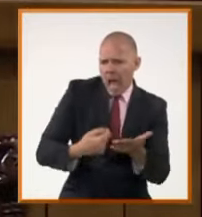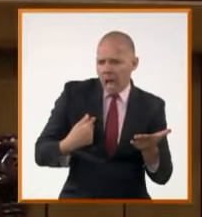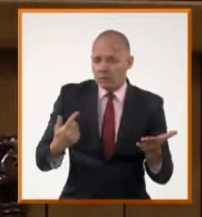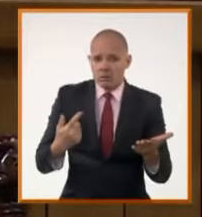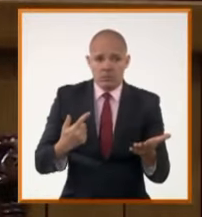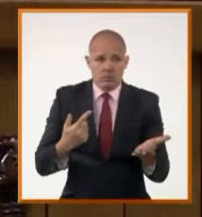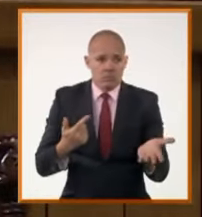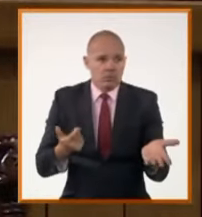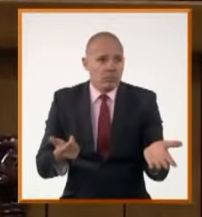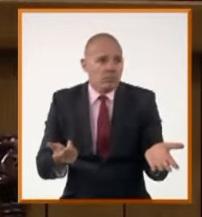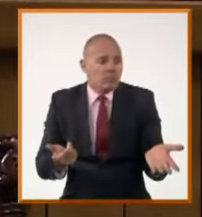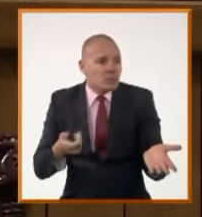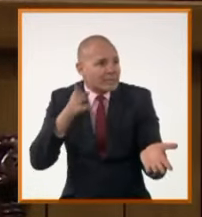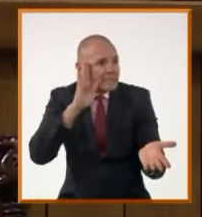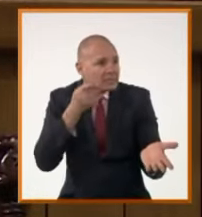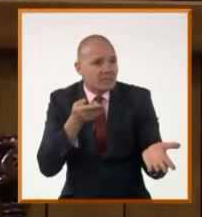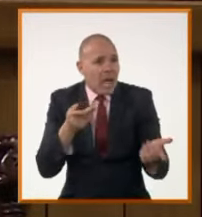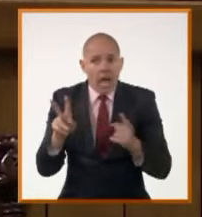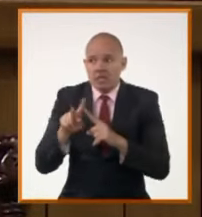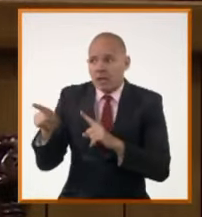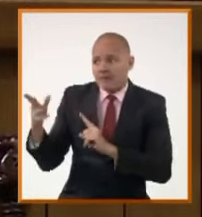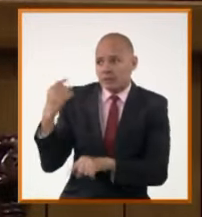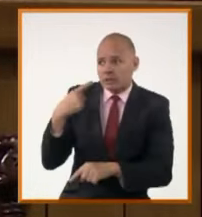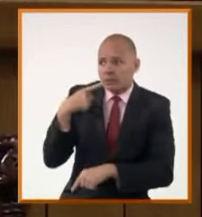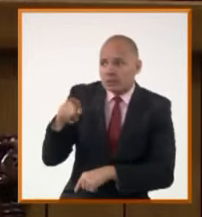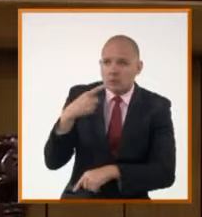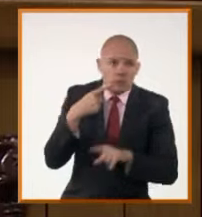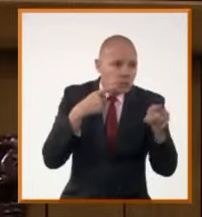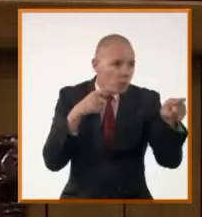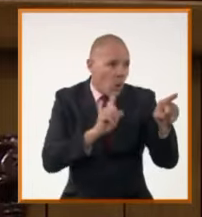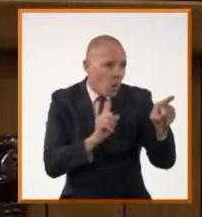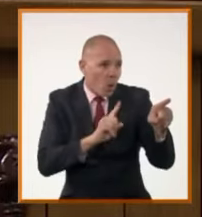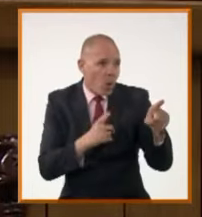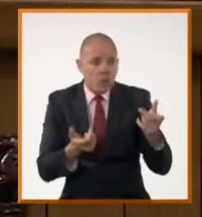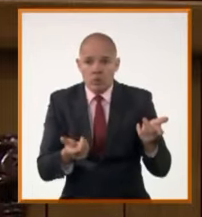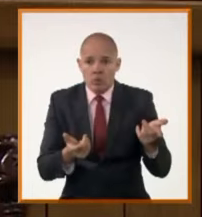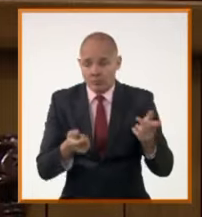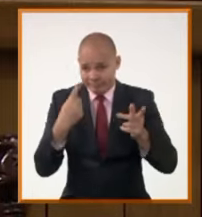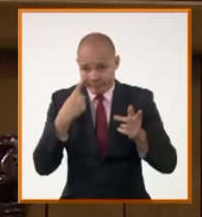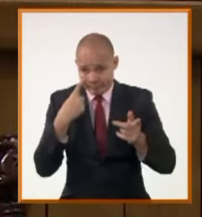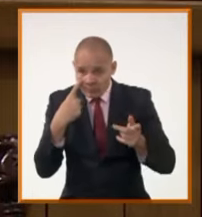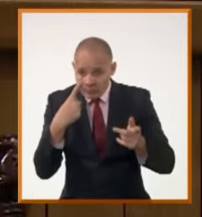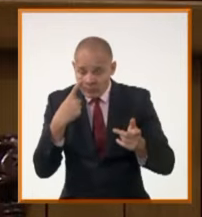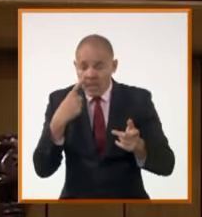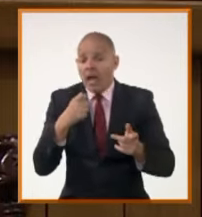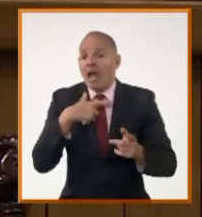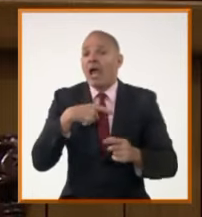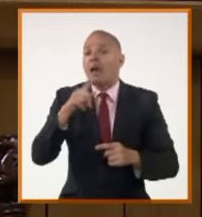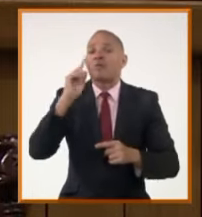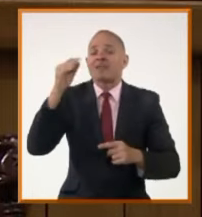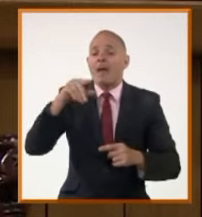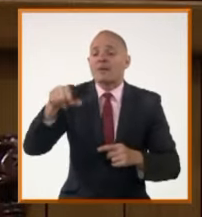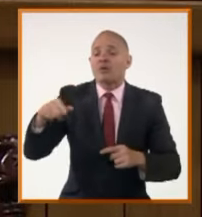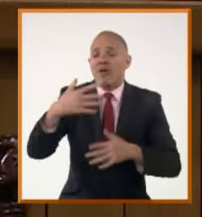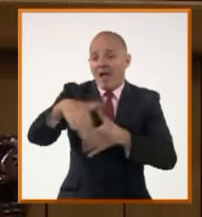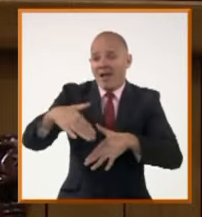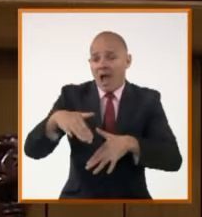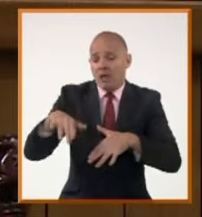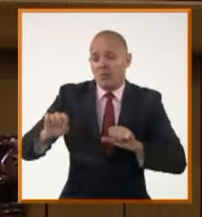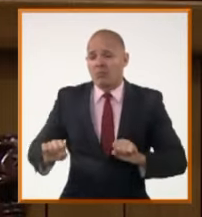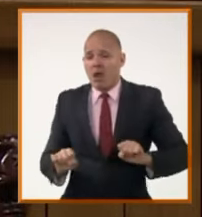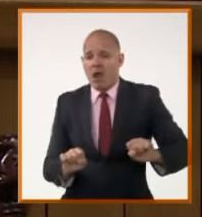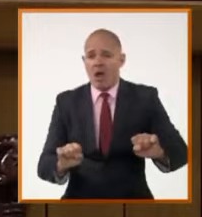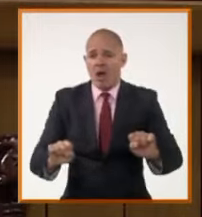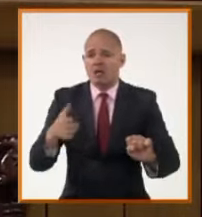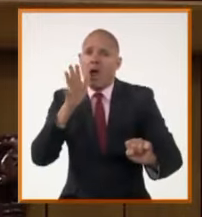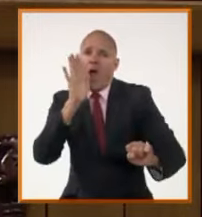el final es que hasta un carretillero está obligado, si usted tiene el dinero electrónico, a cobrarte por esa vía.